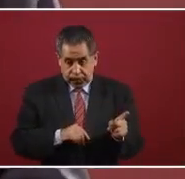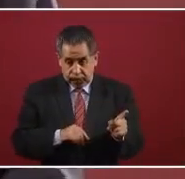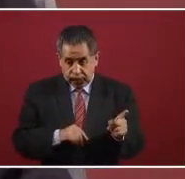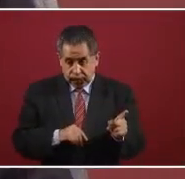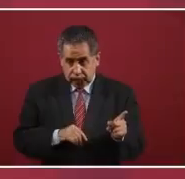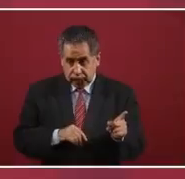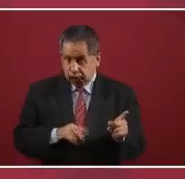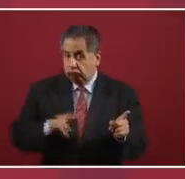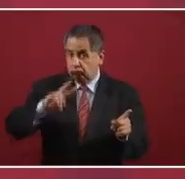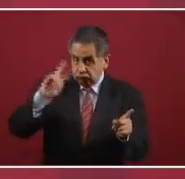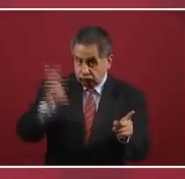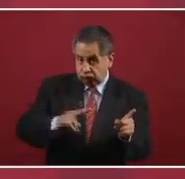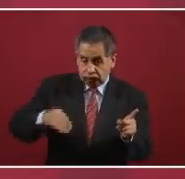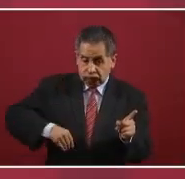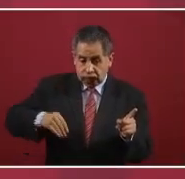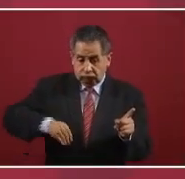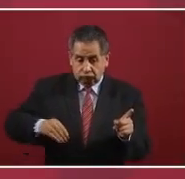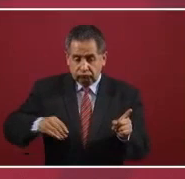que hayan cometido